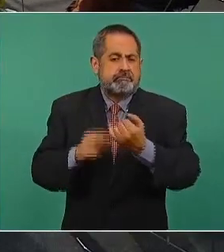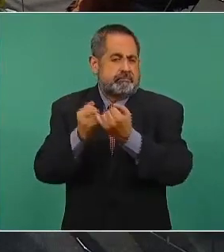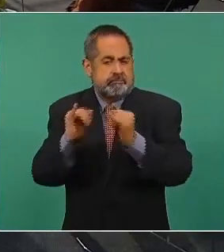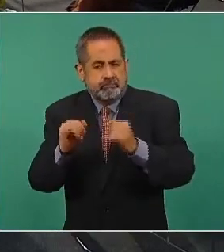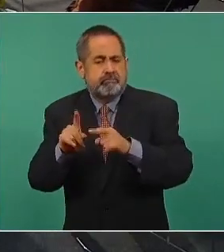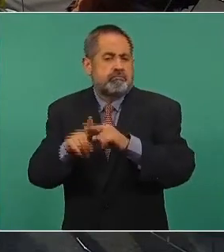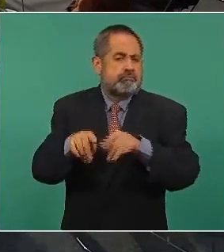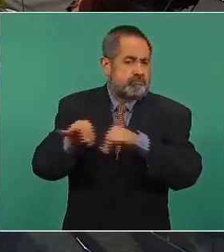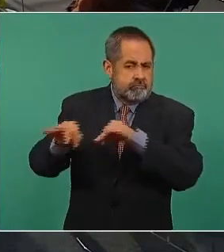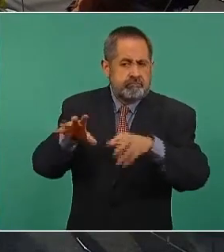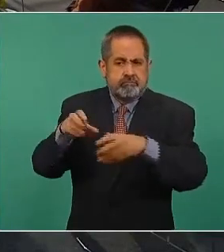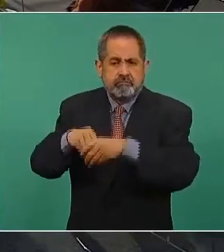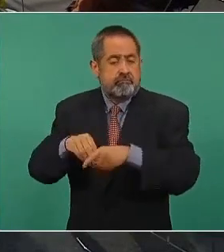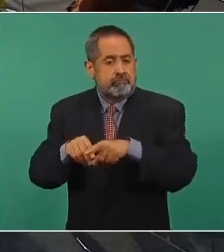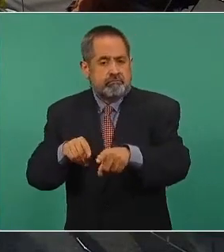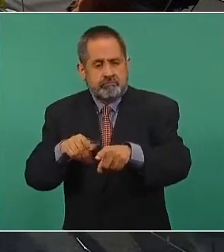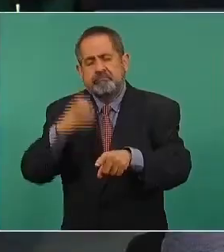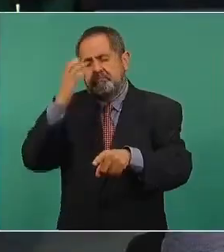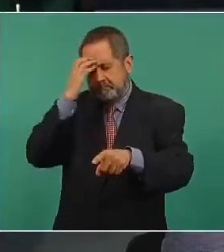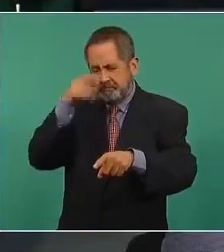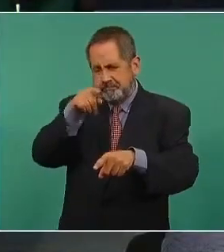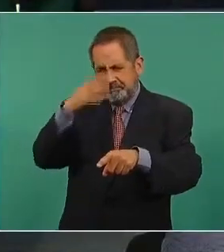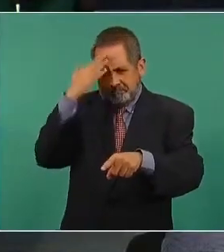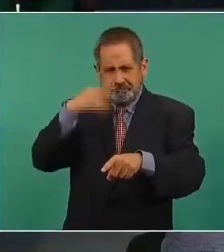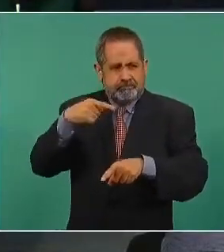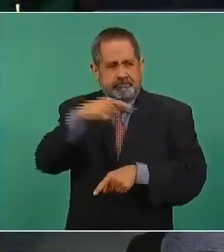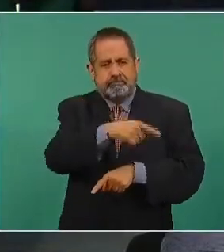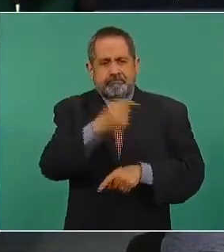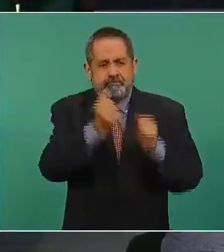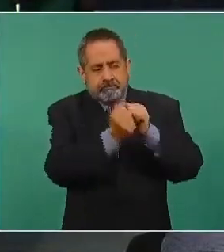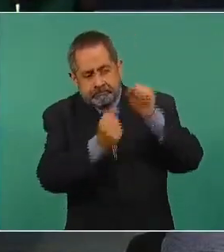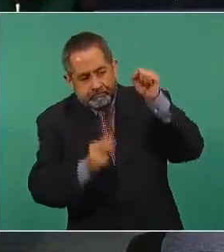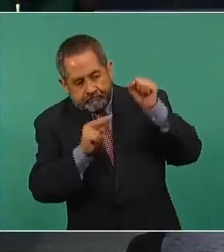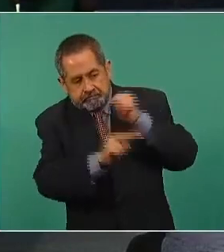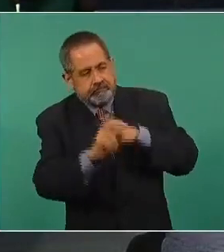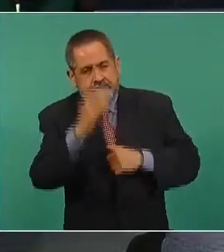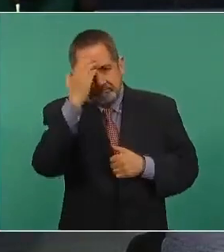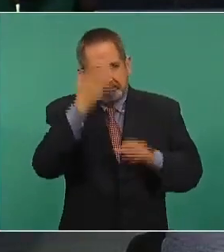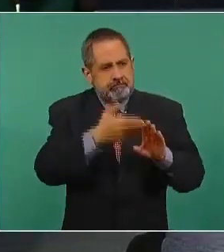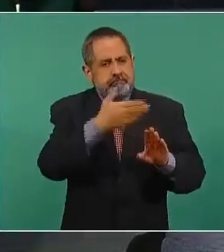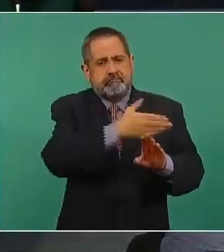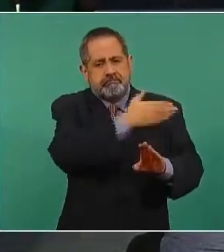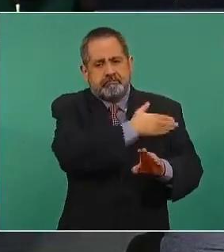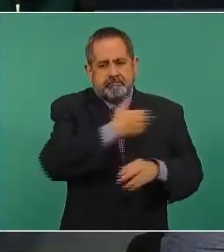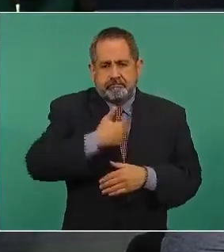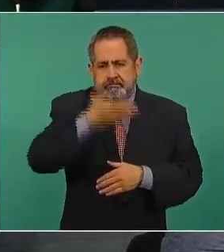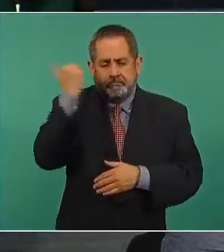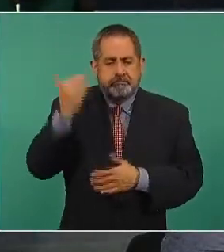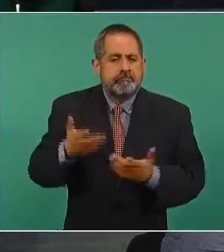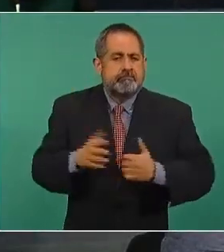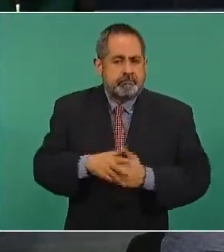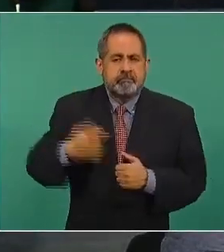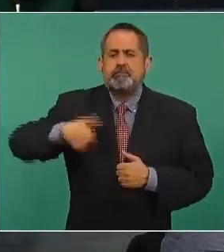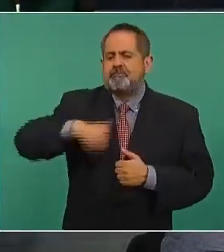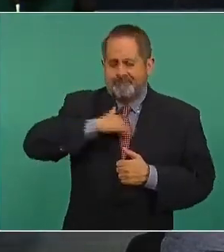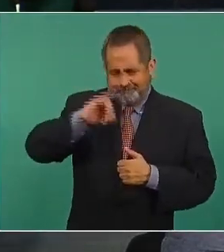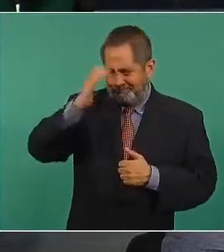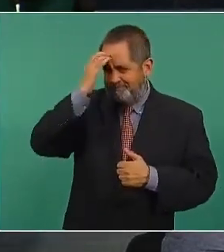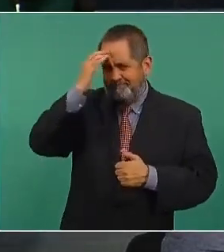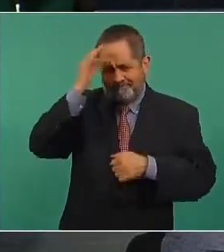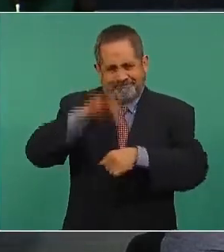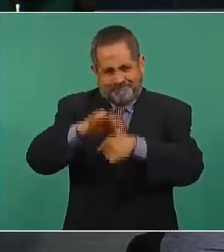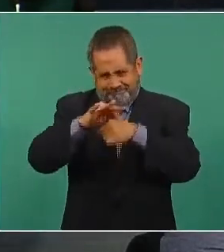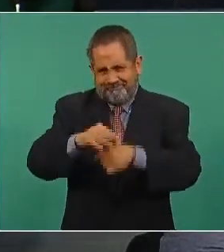independientes y también trabajadores que seguramente usted pues no conocía sus antecedentes. Nosotros sí los conocemos, yo en